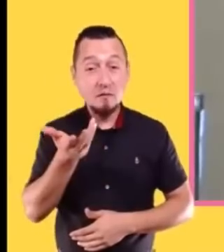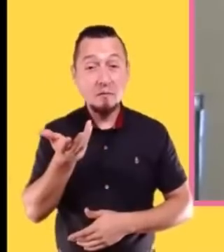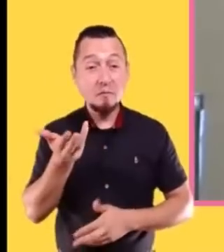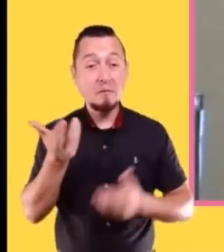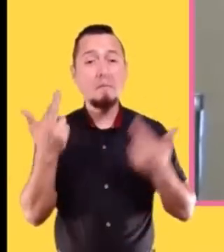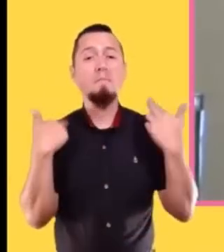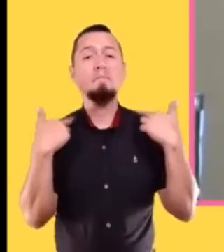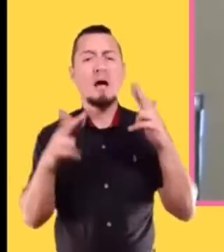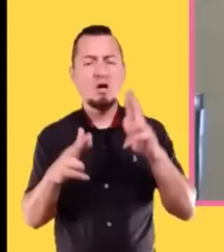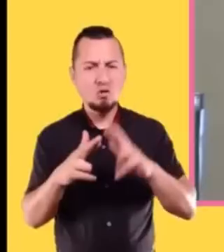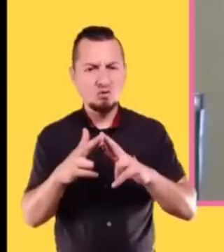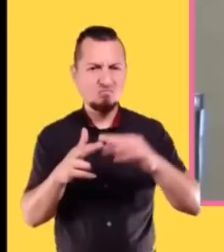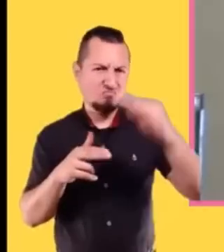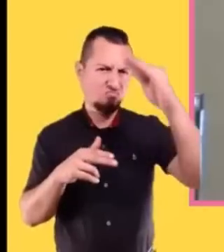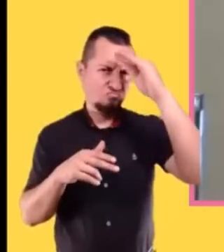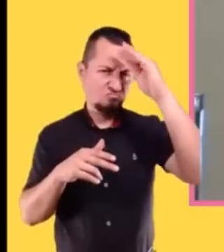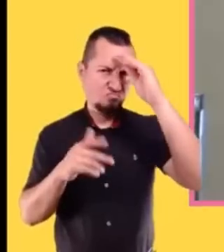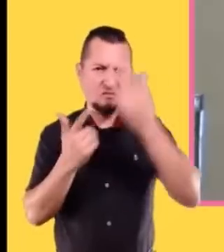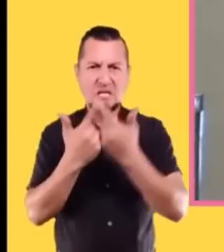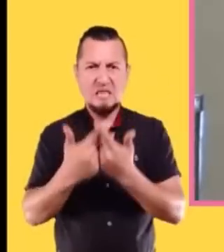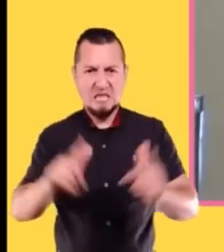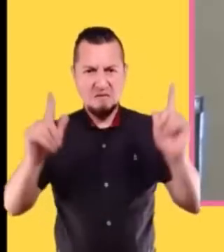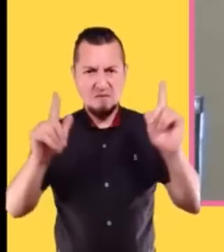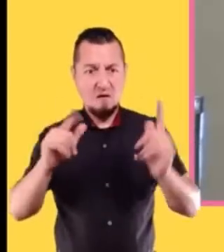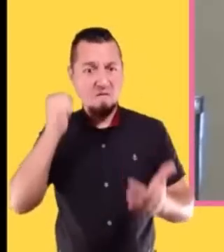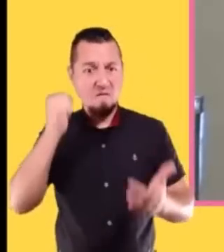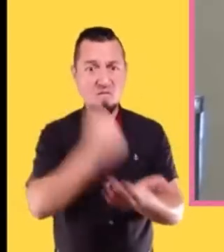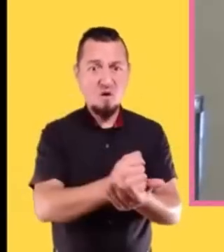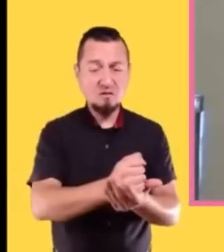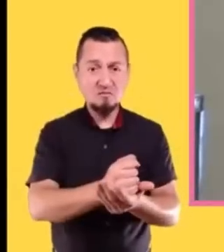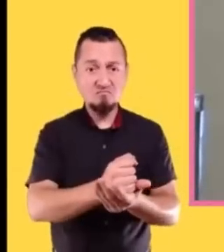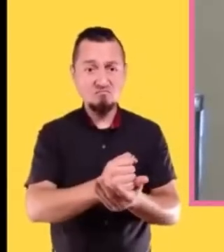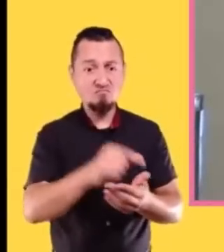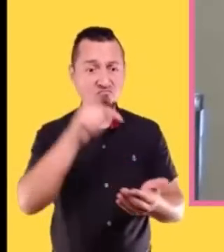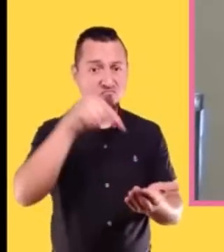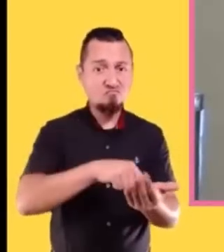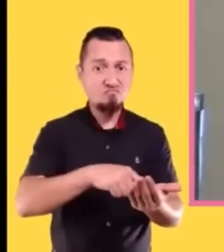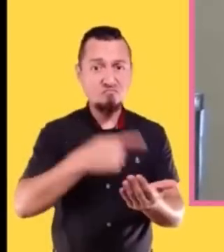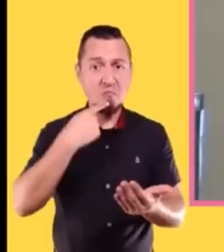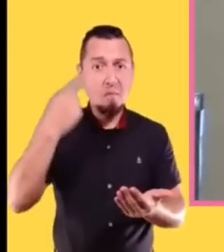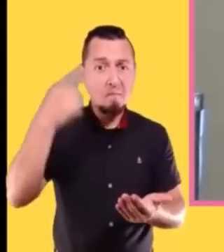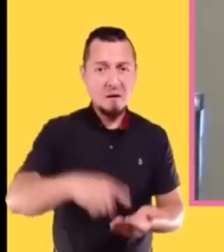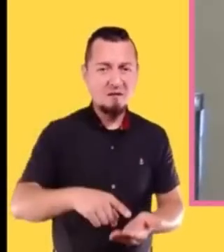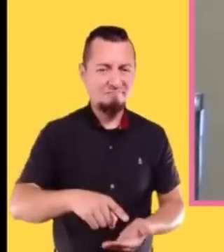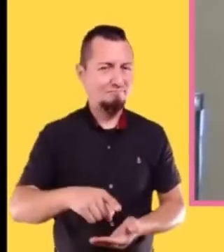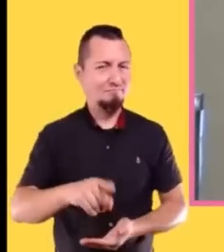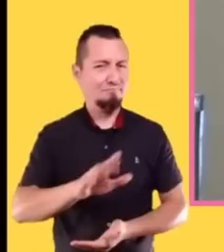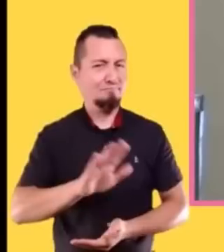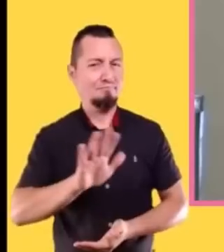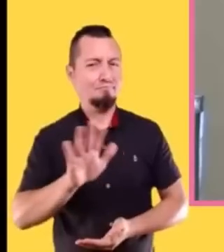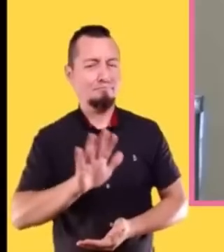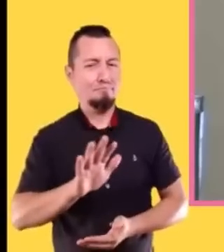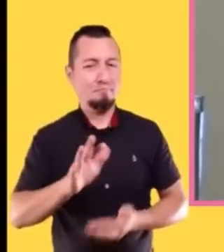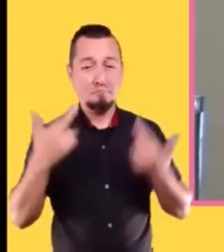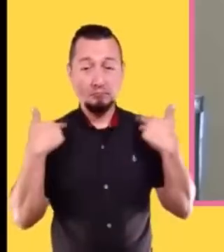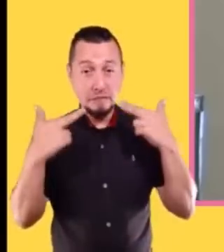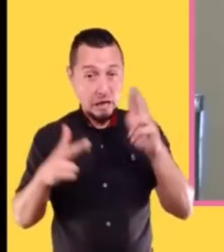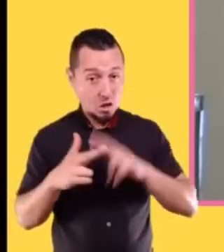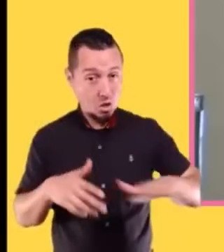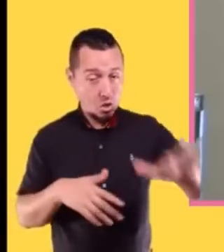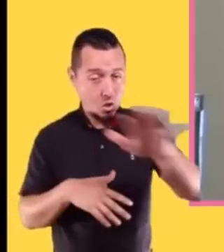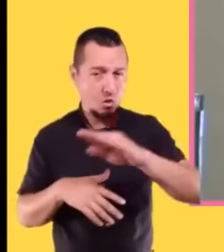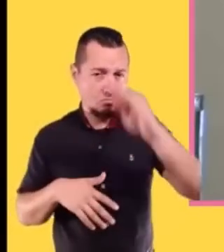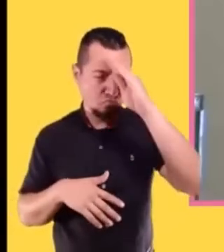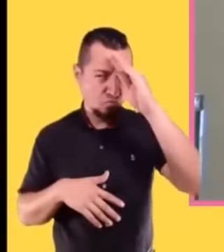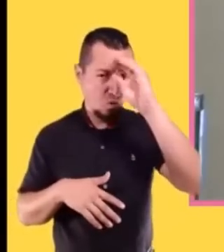libre pensante. Vamos a dedicar especial atención a los materiales diseñados para las y los docentes y vamos a trabajar